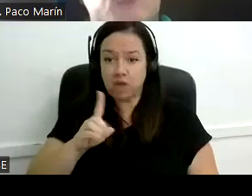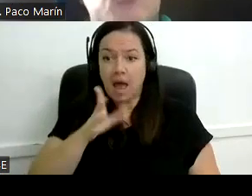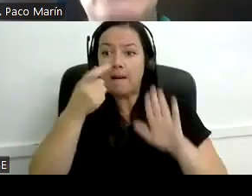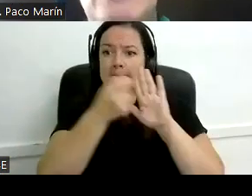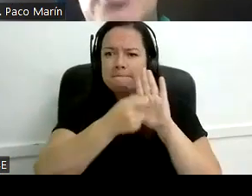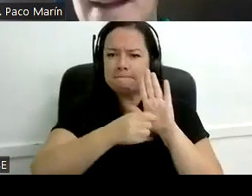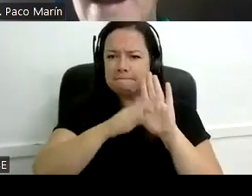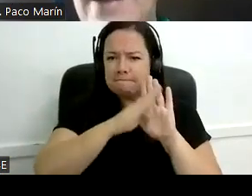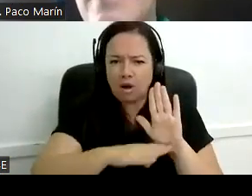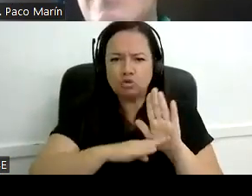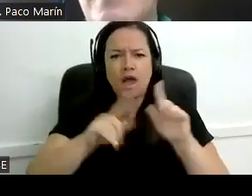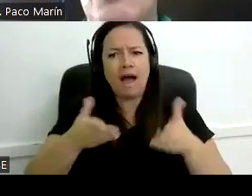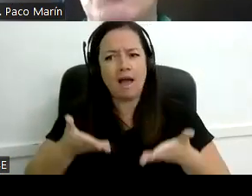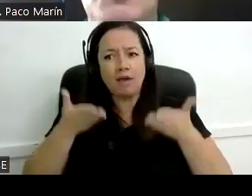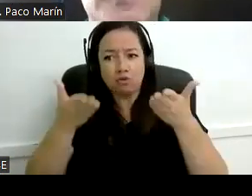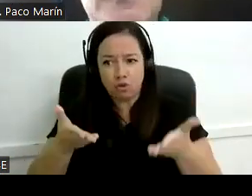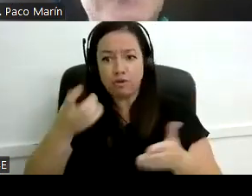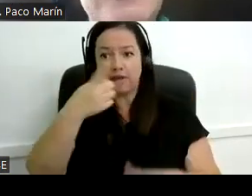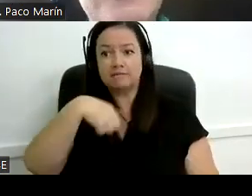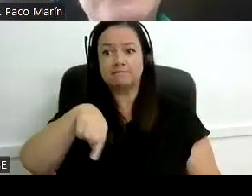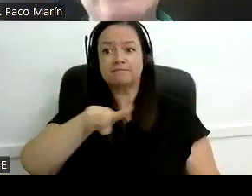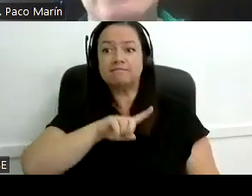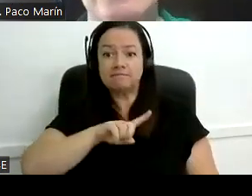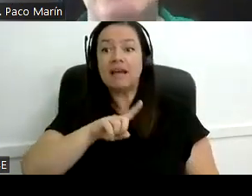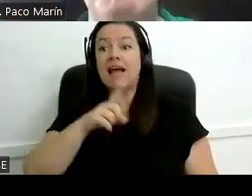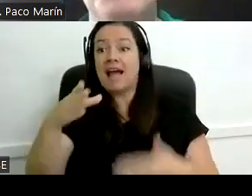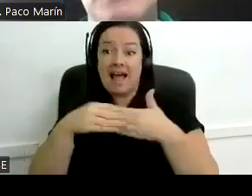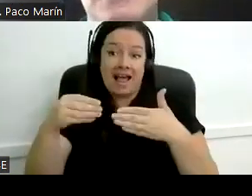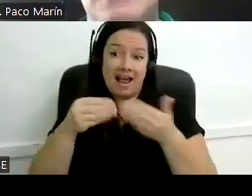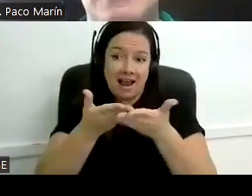un poco para ayudar a nuestros potenciales clientes